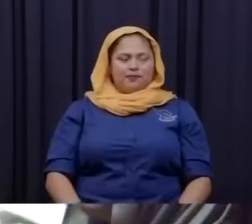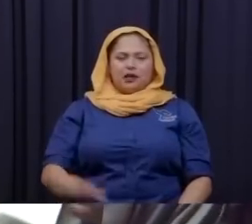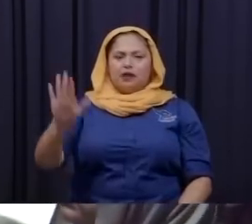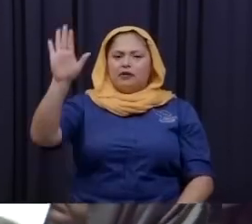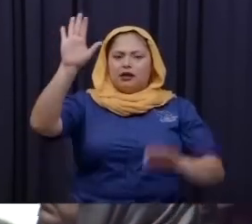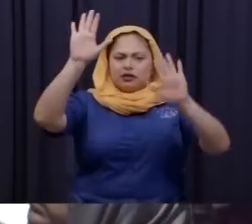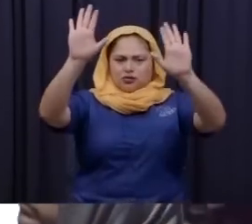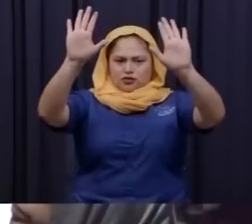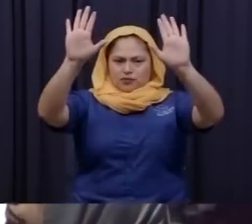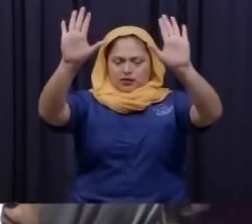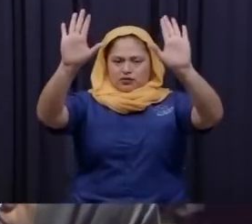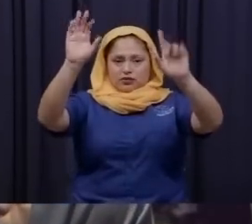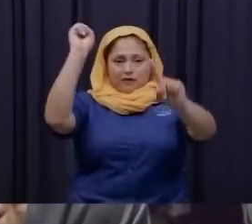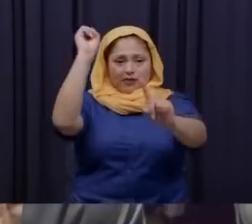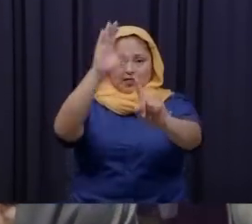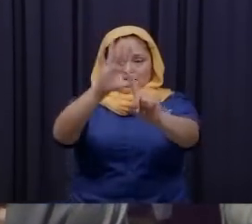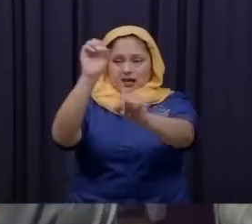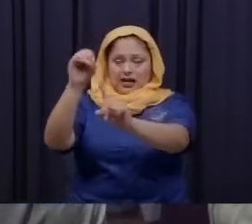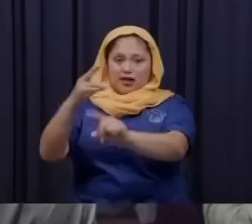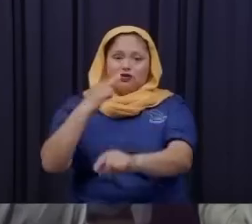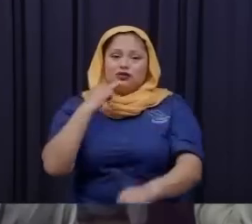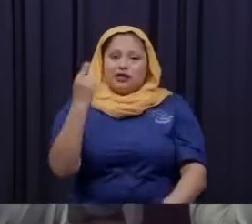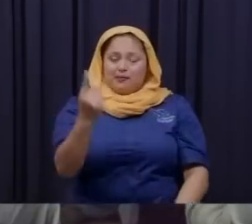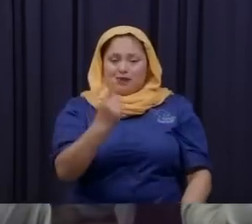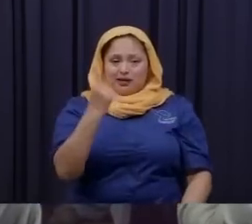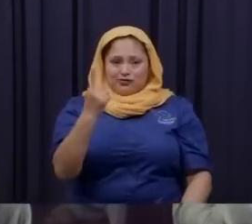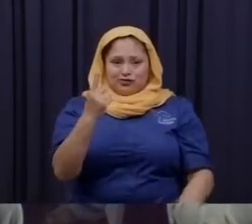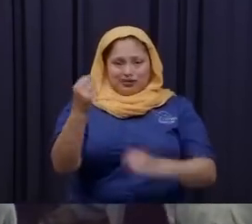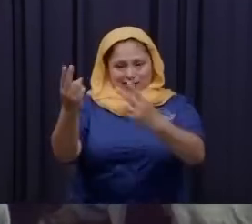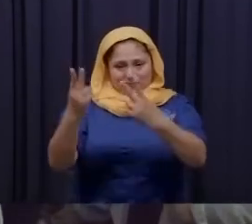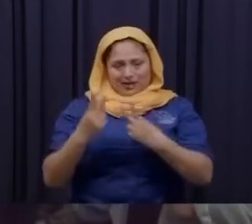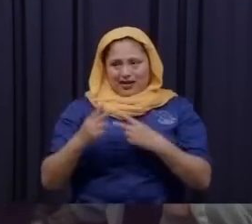su mano y puede bendecir a los hermanos que han pasado?